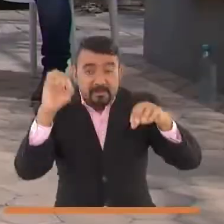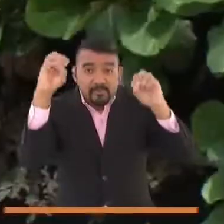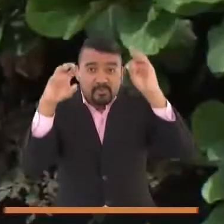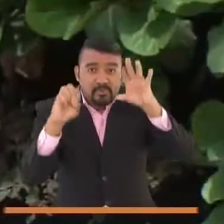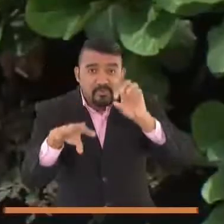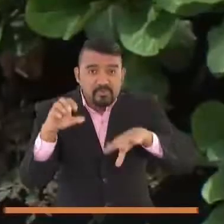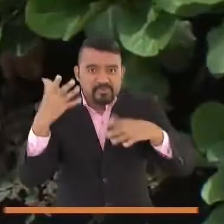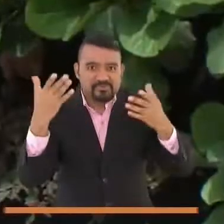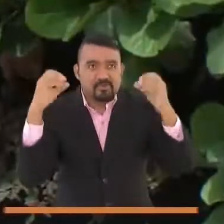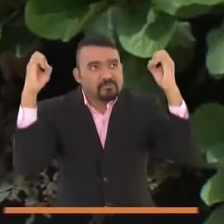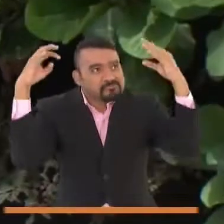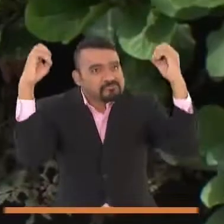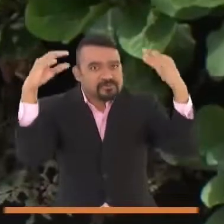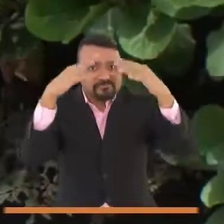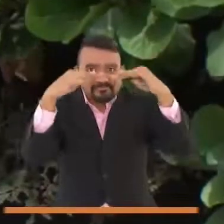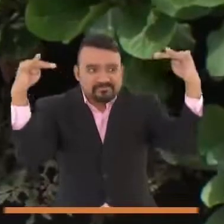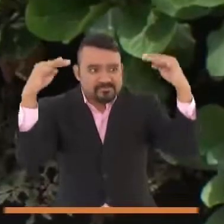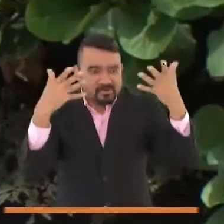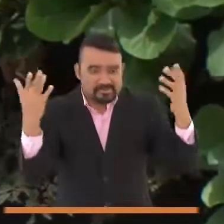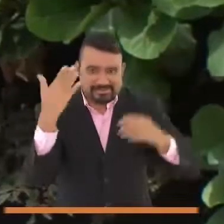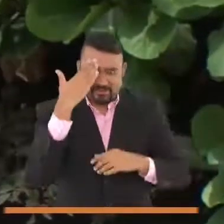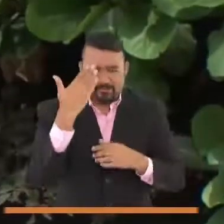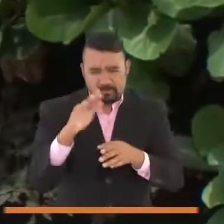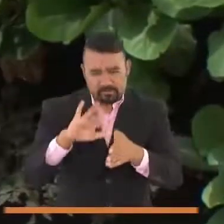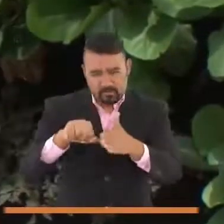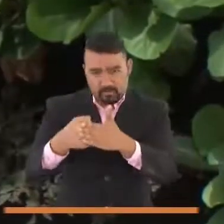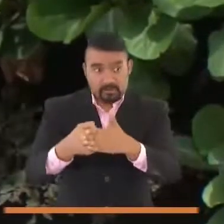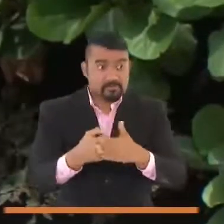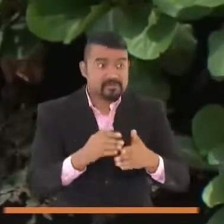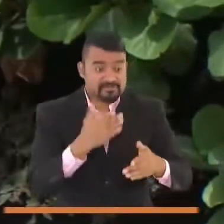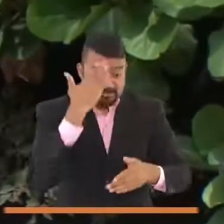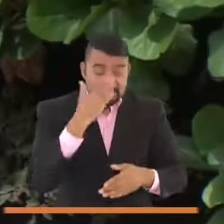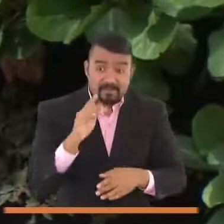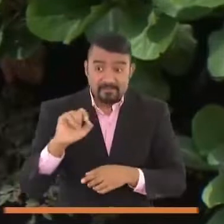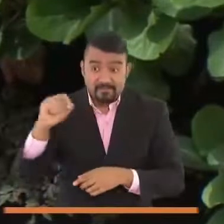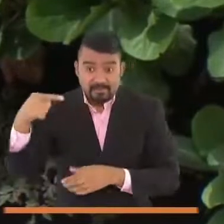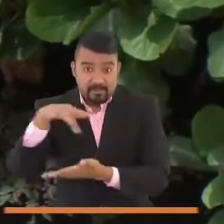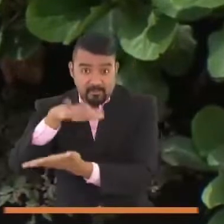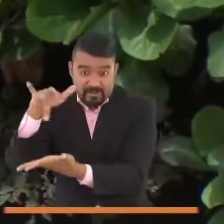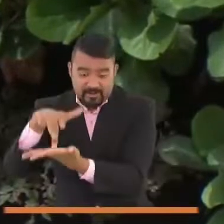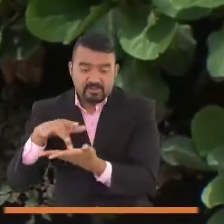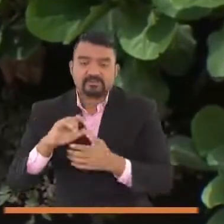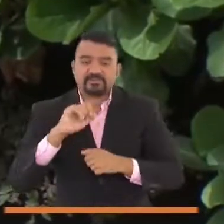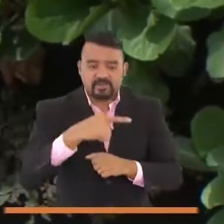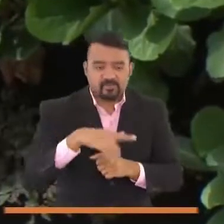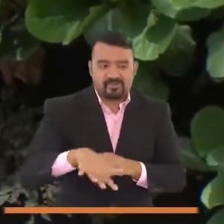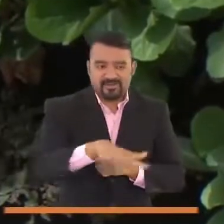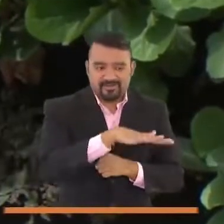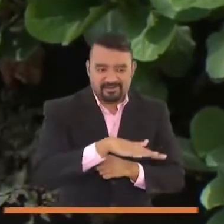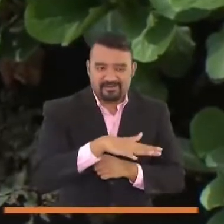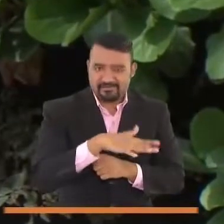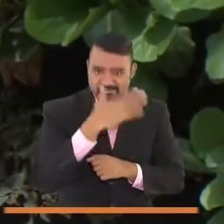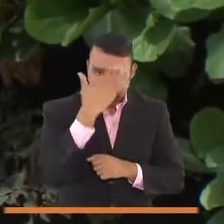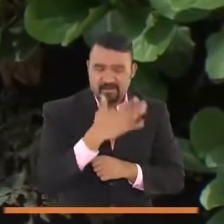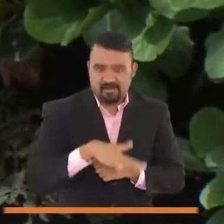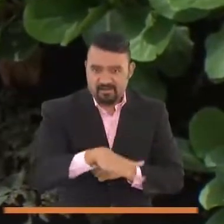Envigado. Usted ya lo dijo, la primera sala que tenemos en esta localidad es el parque principal, la segunda sala que tenemos en el municipio de